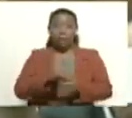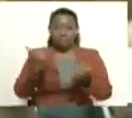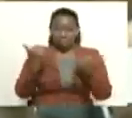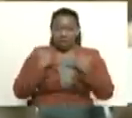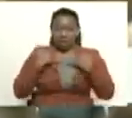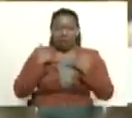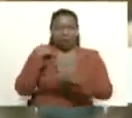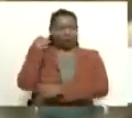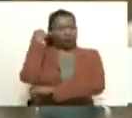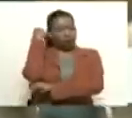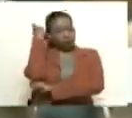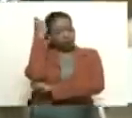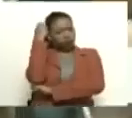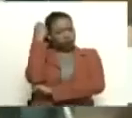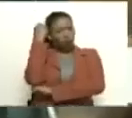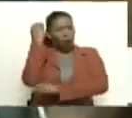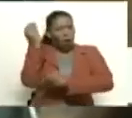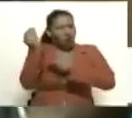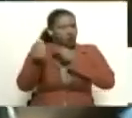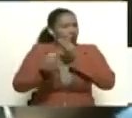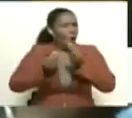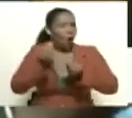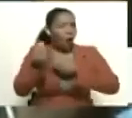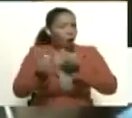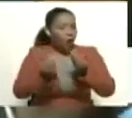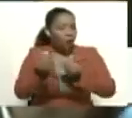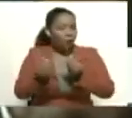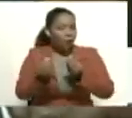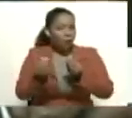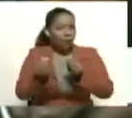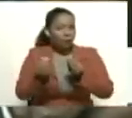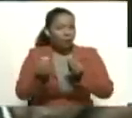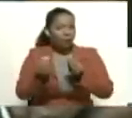interrogante de cuál va a ser el papel de las grandes